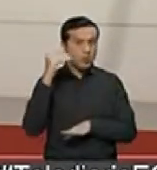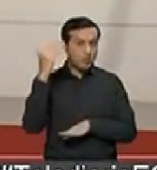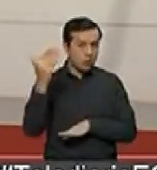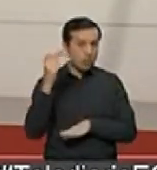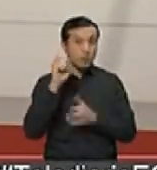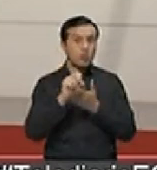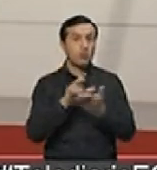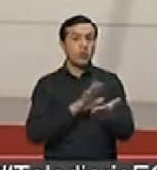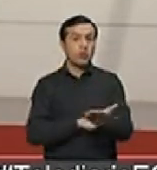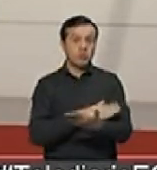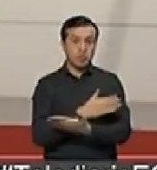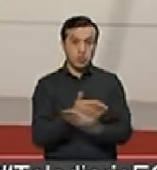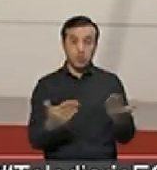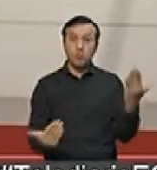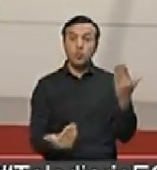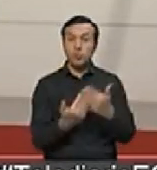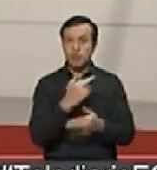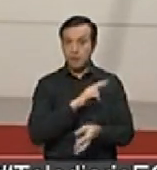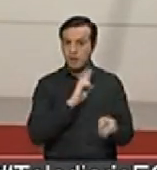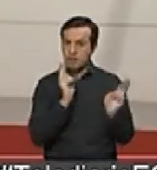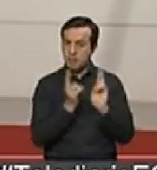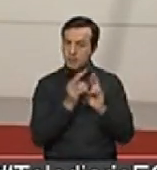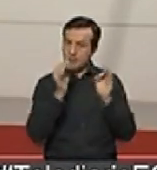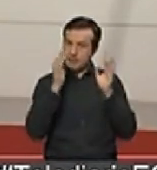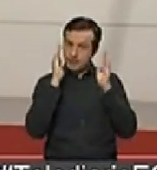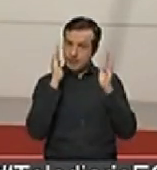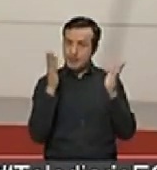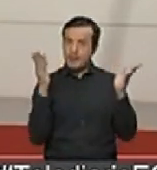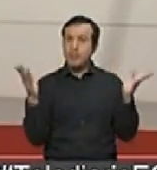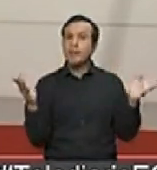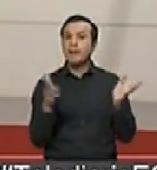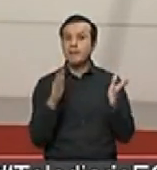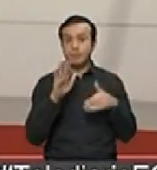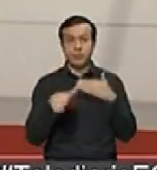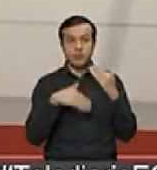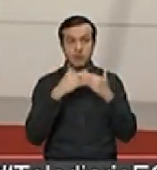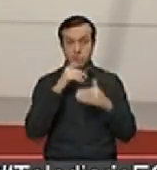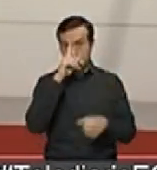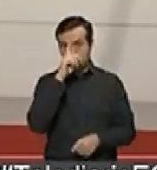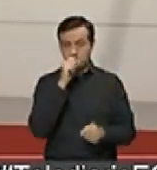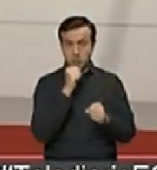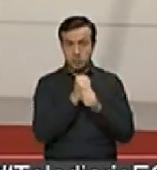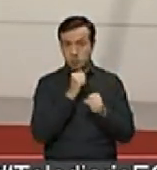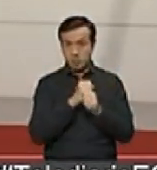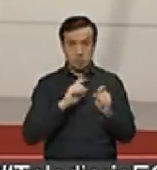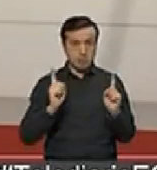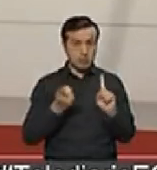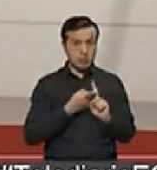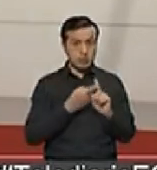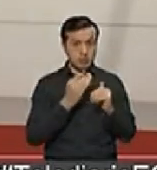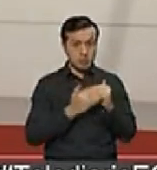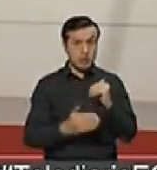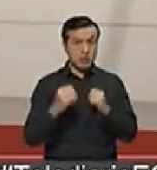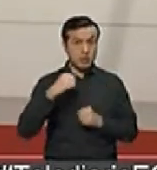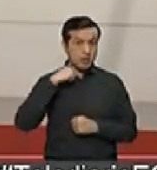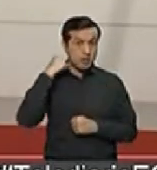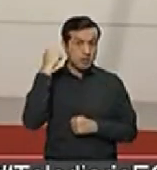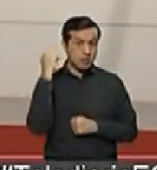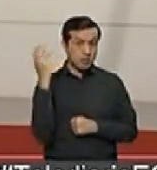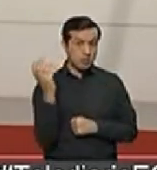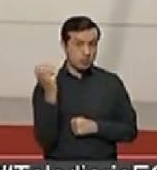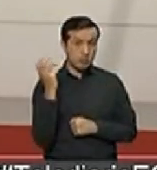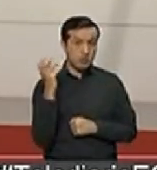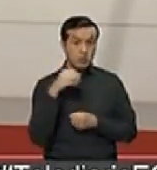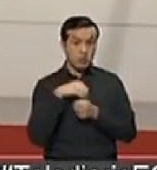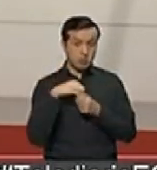con el proyecto, la reforma que se va a realizar a este mecanismo para que todos los trabajadores puedan desde el primer día tener el derecho a la jubilación patronal en